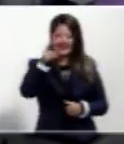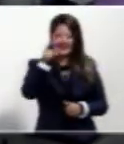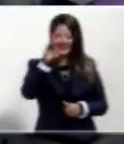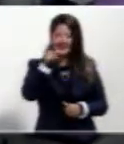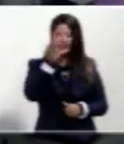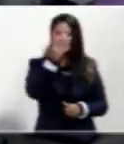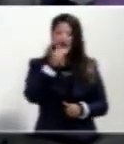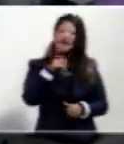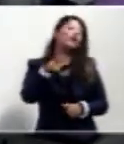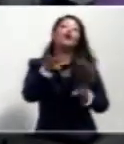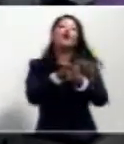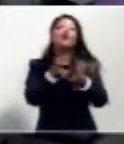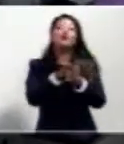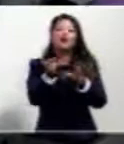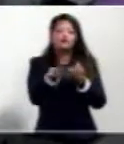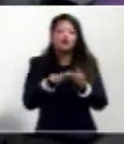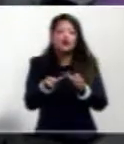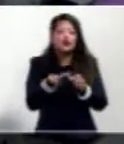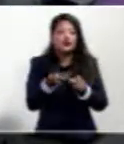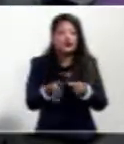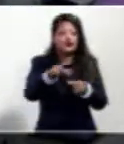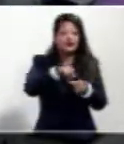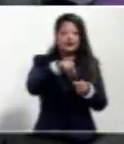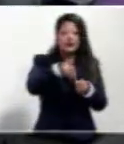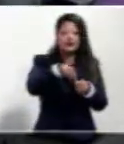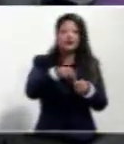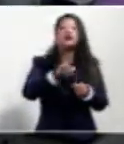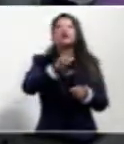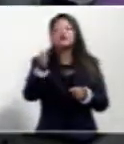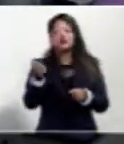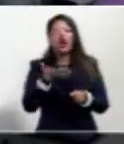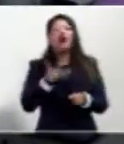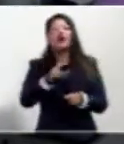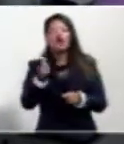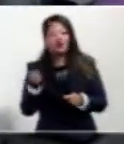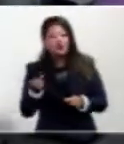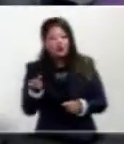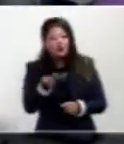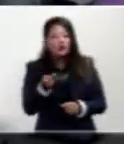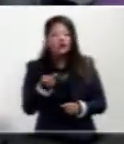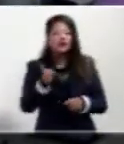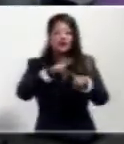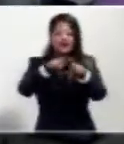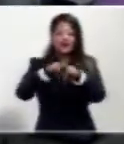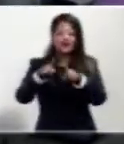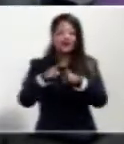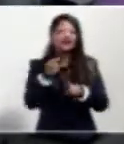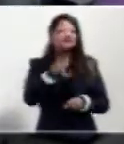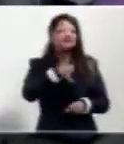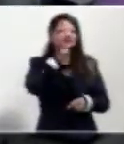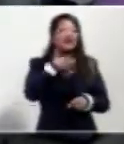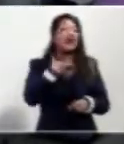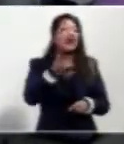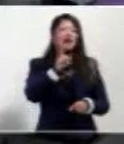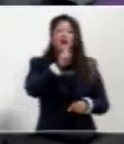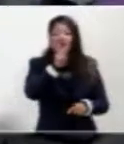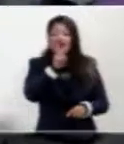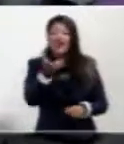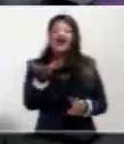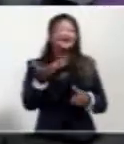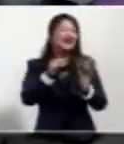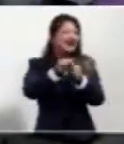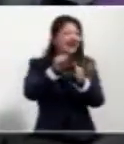producto que sale del pulque, luego de ahí ya sería el pulque, los diferentes sabores que tenemos de pulque, guayaba,